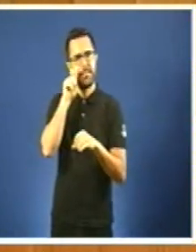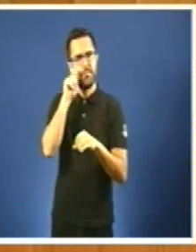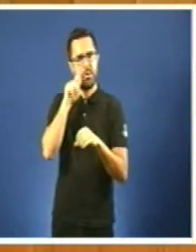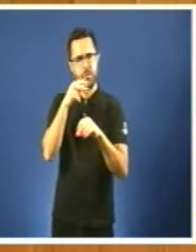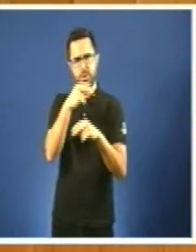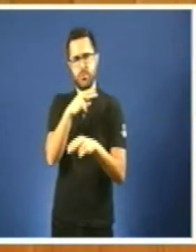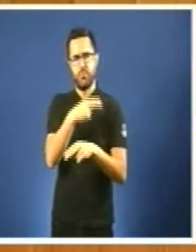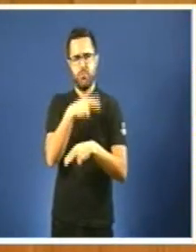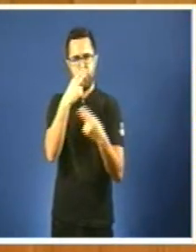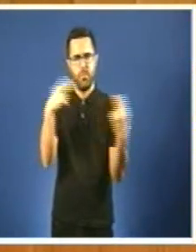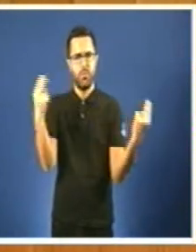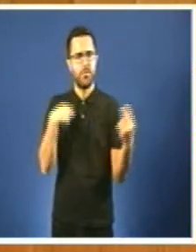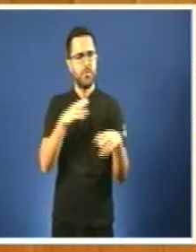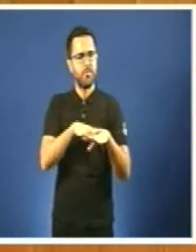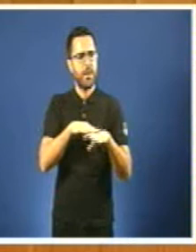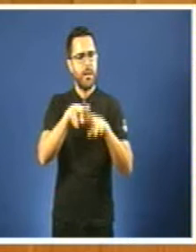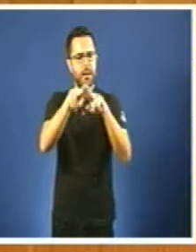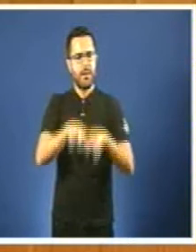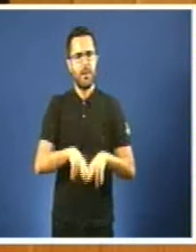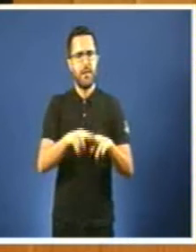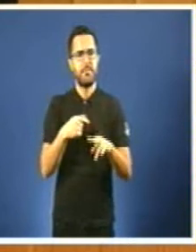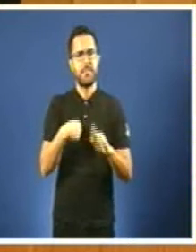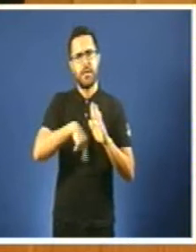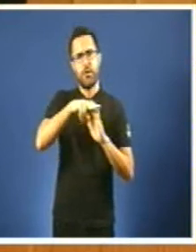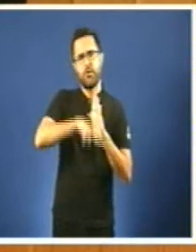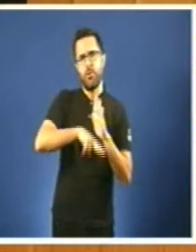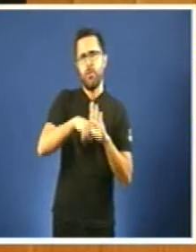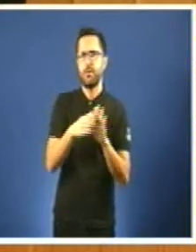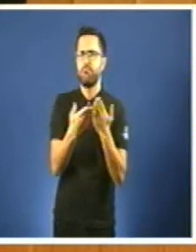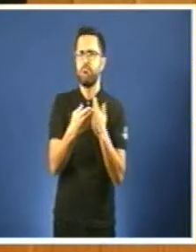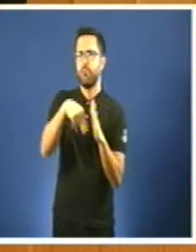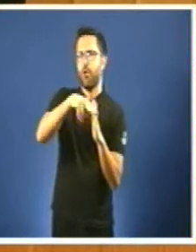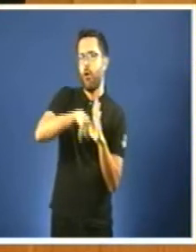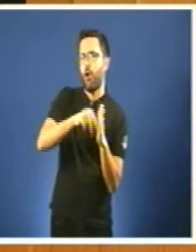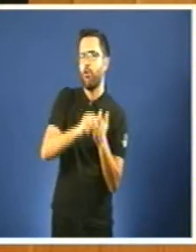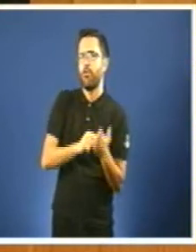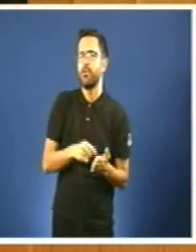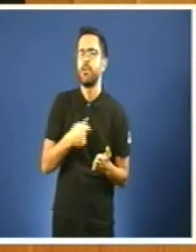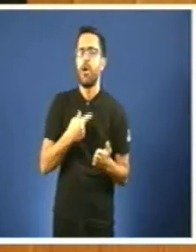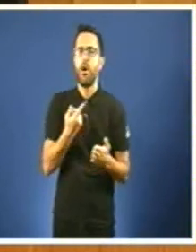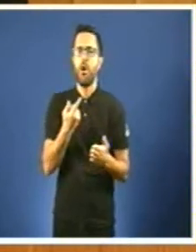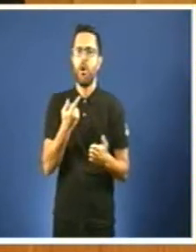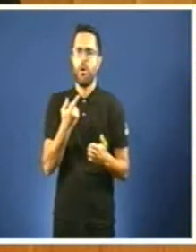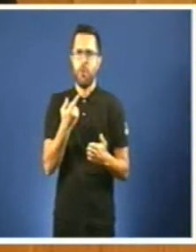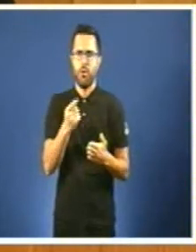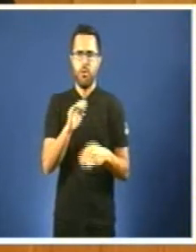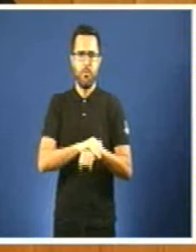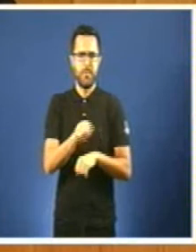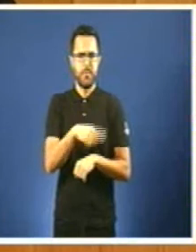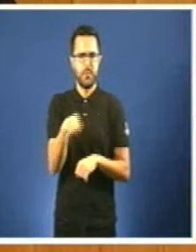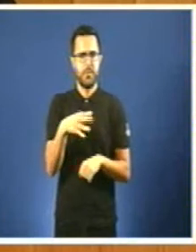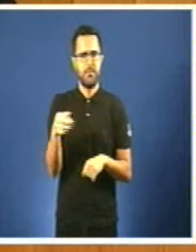contratación? Sí ou non, señor Feijóo? Está disposto a reclamar o endurecemento do castigo penal para as